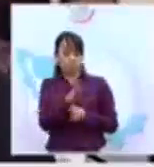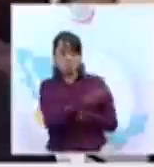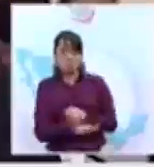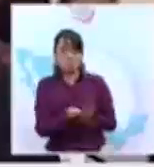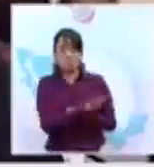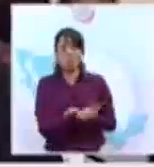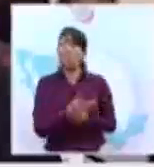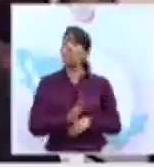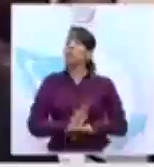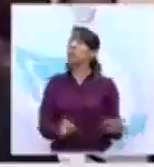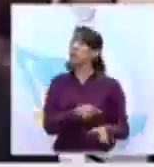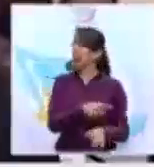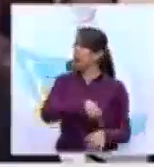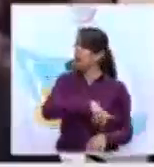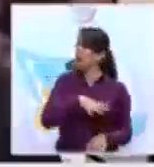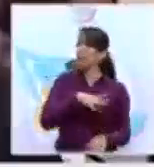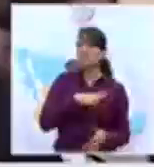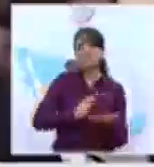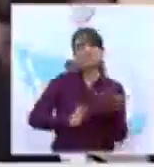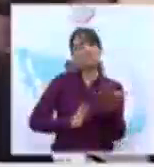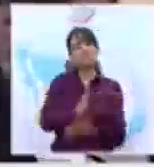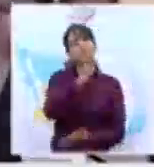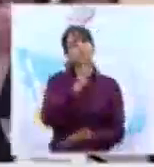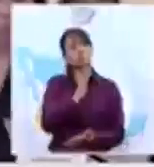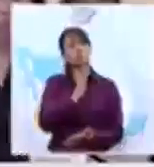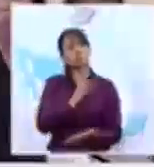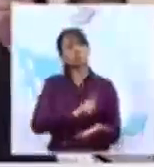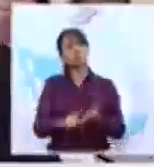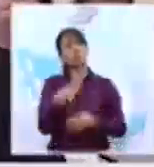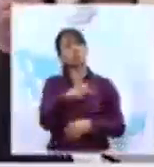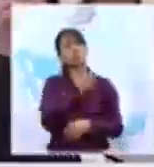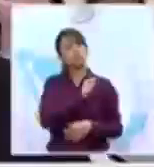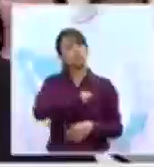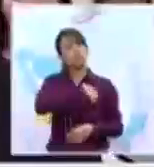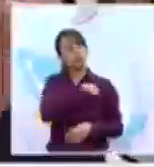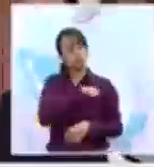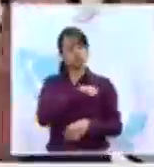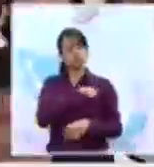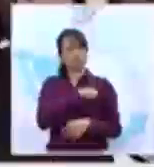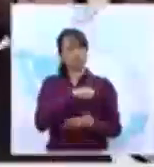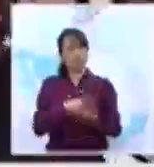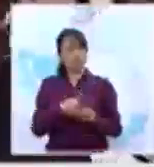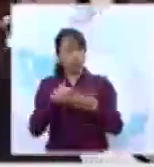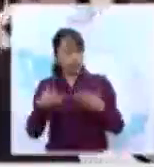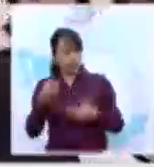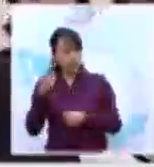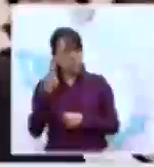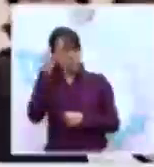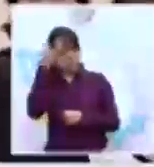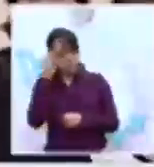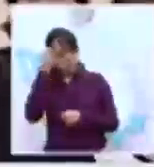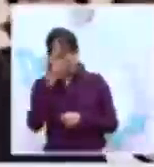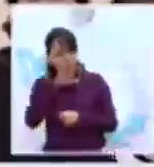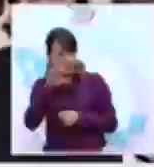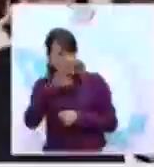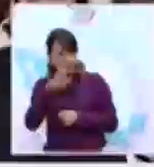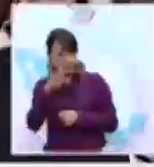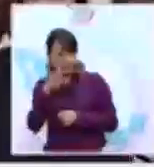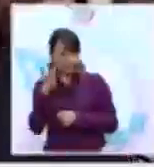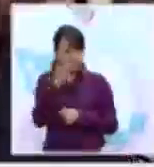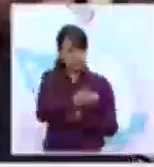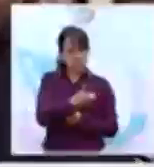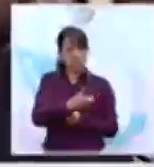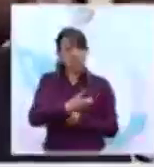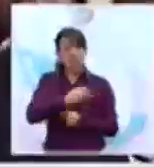como acceso efectivo al derecho a la salud, ¿no? Ahora nos estamos enfrentando que la pensión, darle 500 pesos a un adulto mayor, ya va